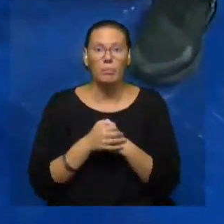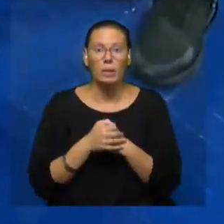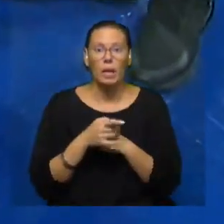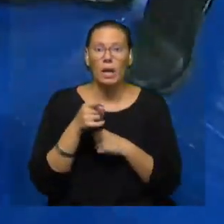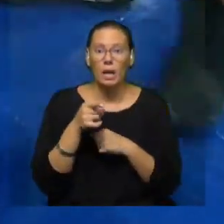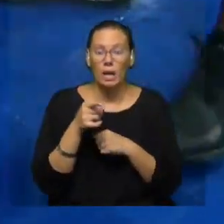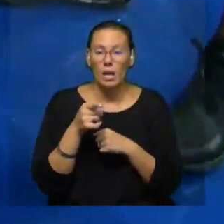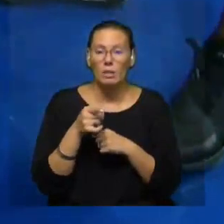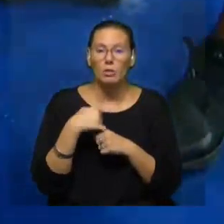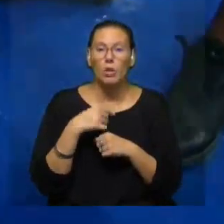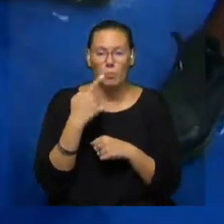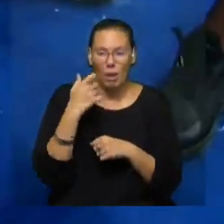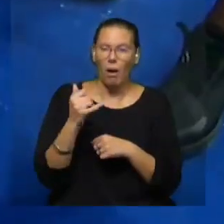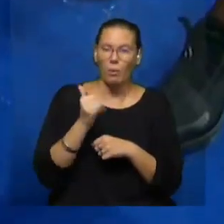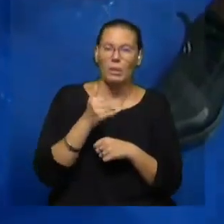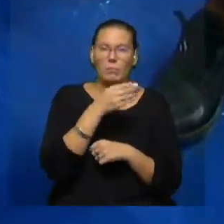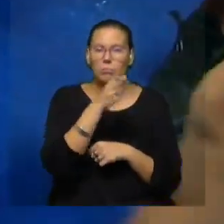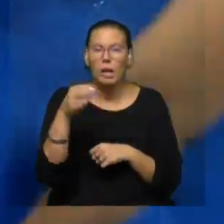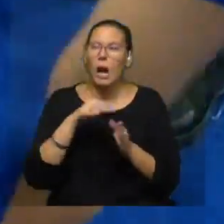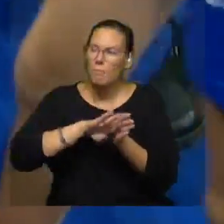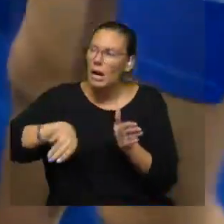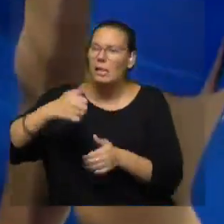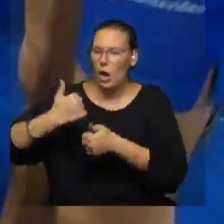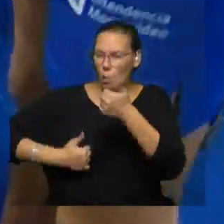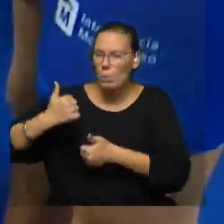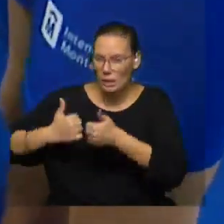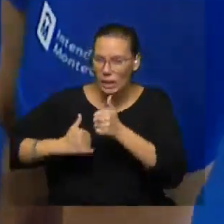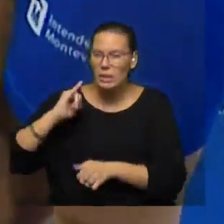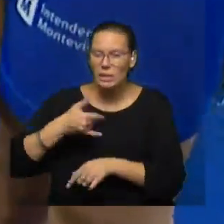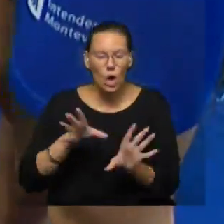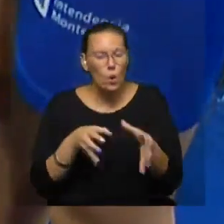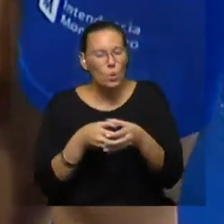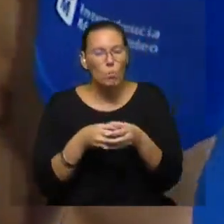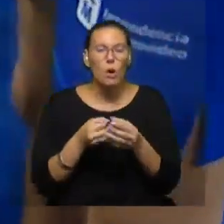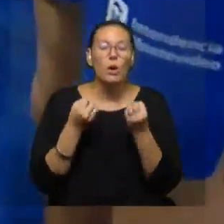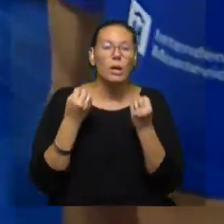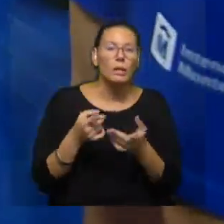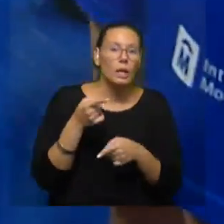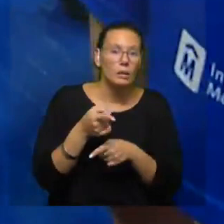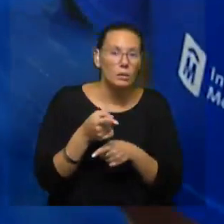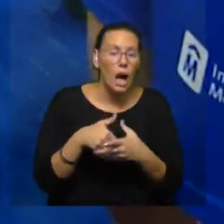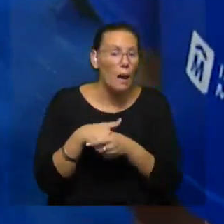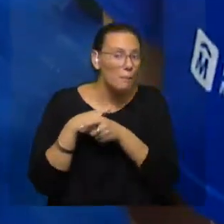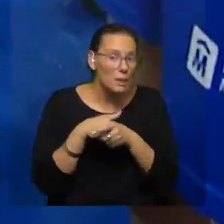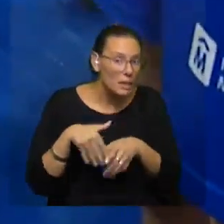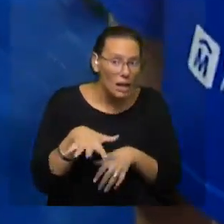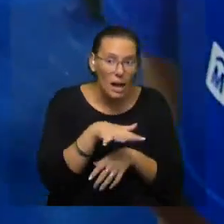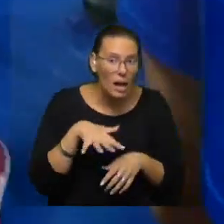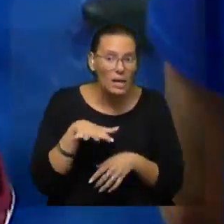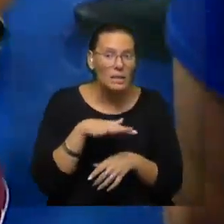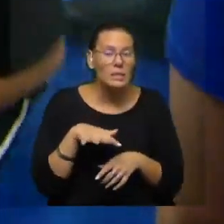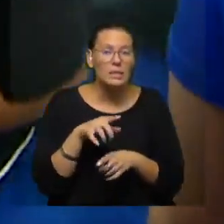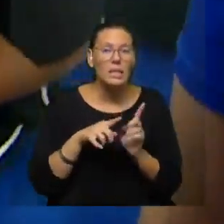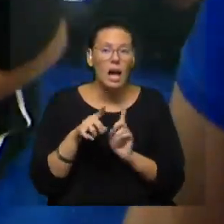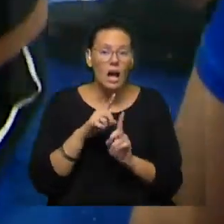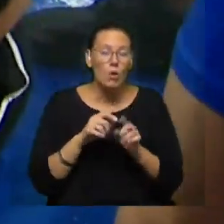casi todos los móviles que hice, como que era, bueno, más allá de lo competitivo, se generaba un grupo. ¿Cómo se portaron tus chiquilinas? ¿Se hicieron amigas? ¿Tenés